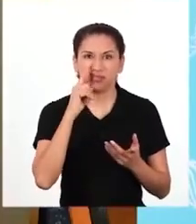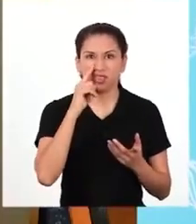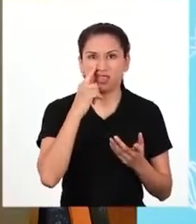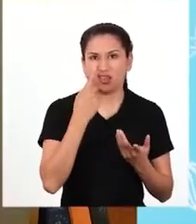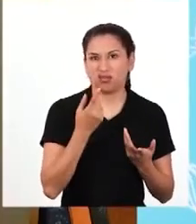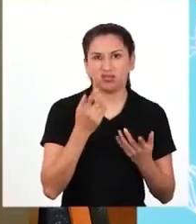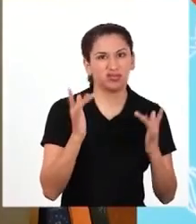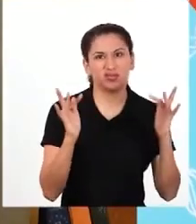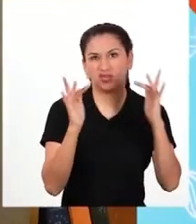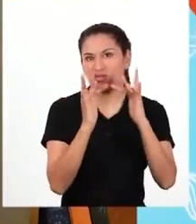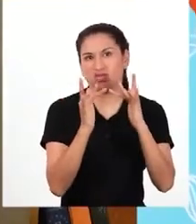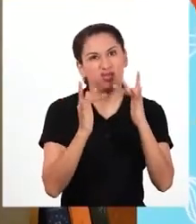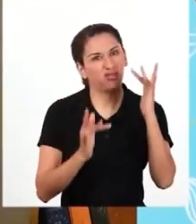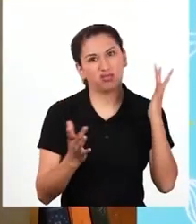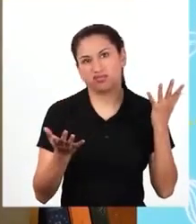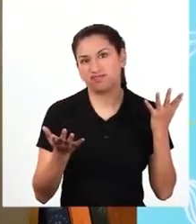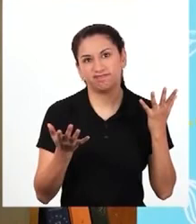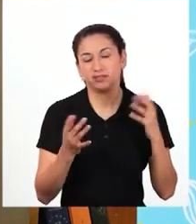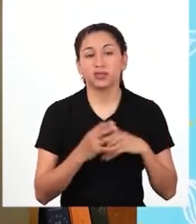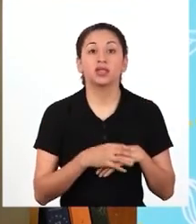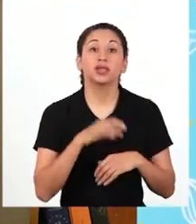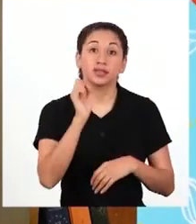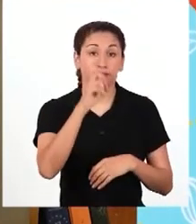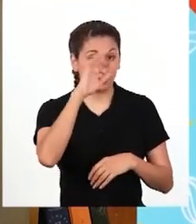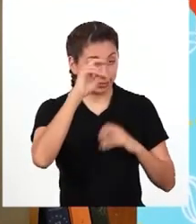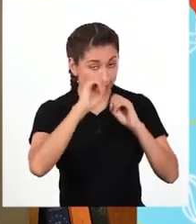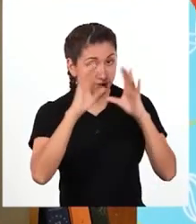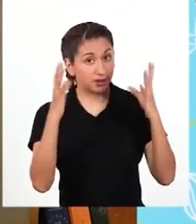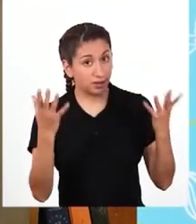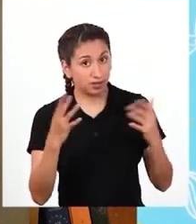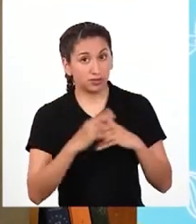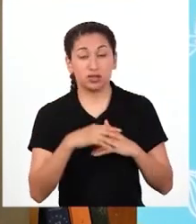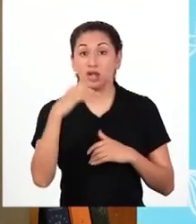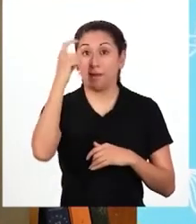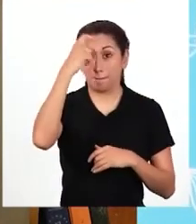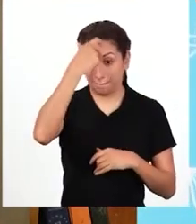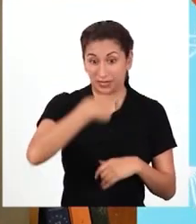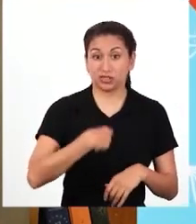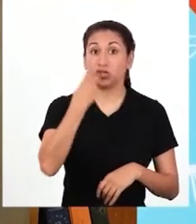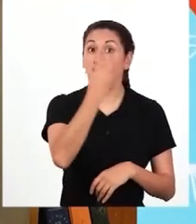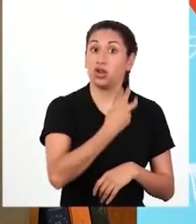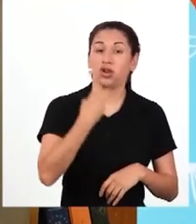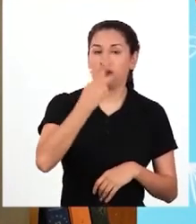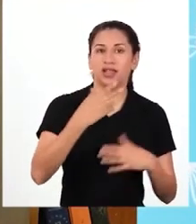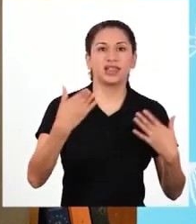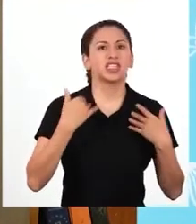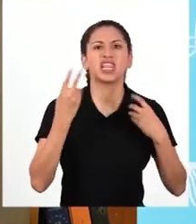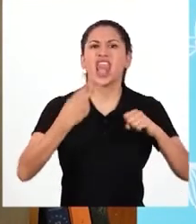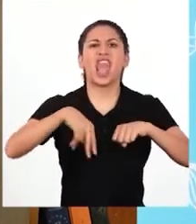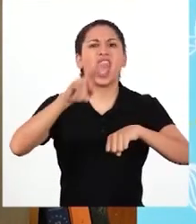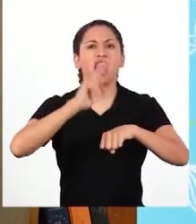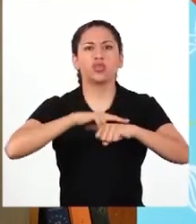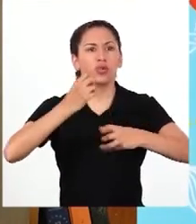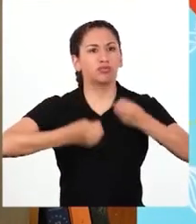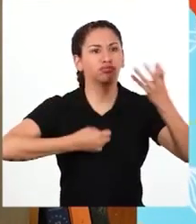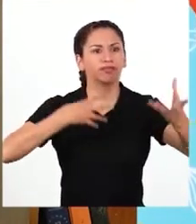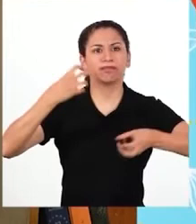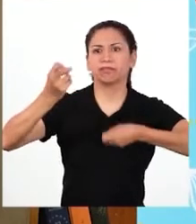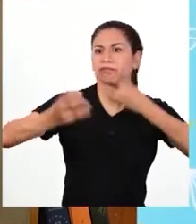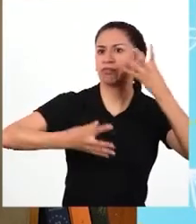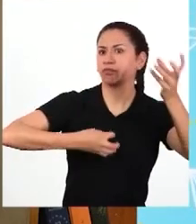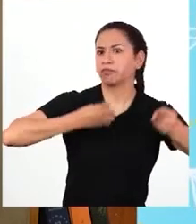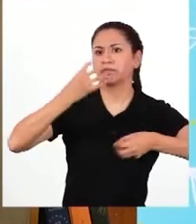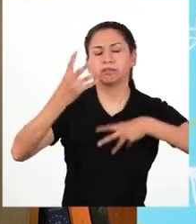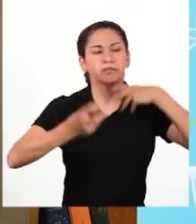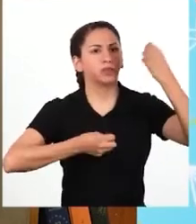Por supuesto, el orador debe tratar de ser lo más natural posible, como si se tratase de una